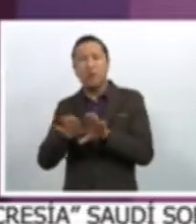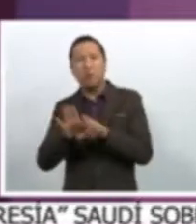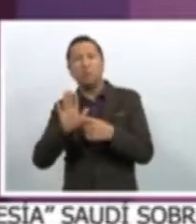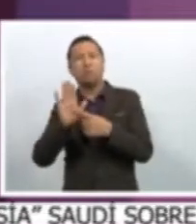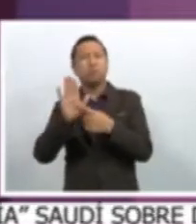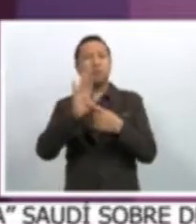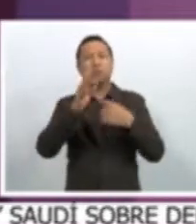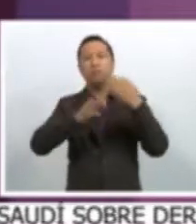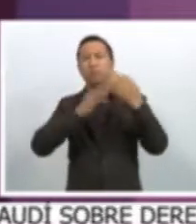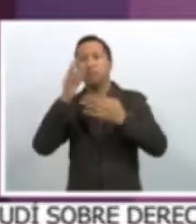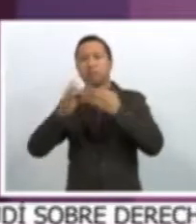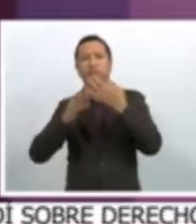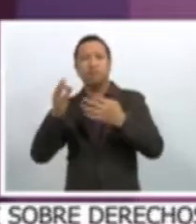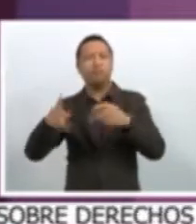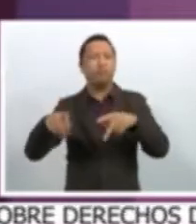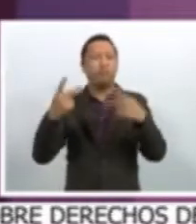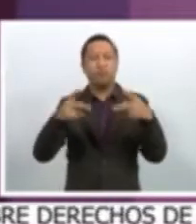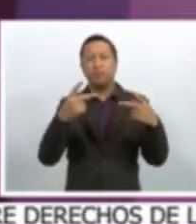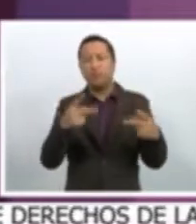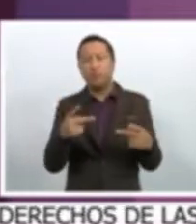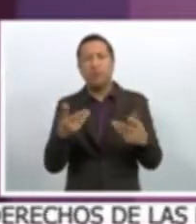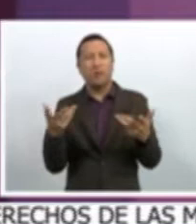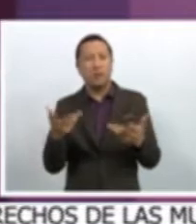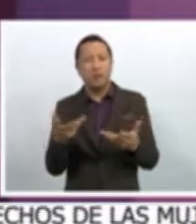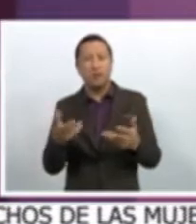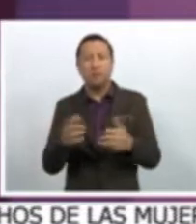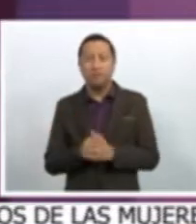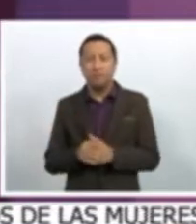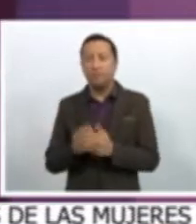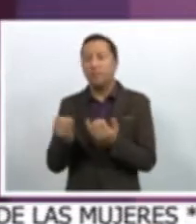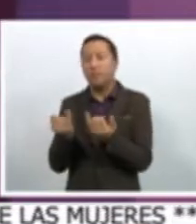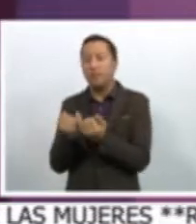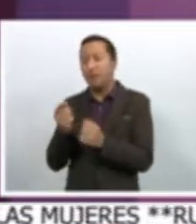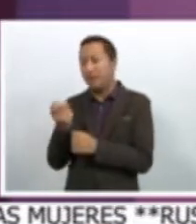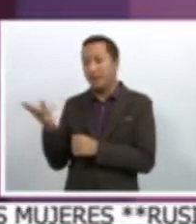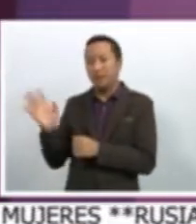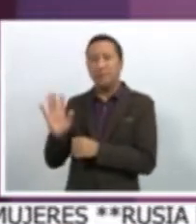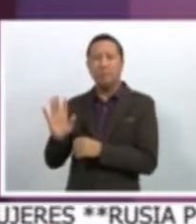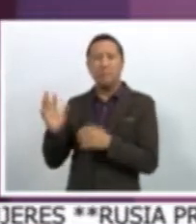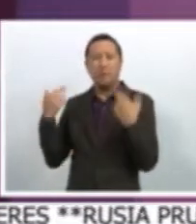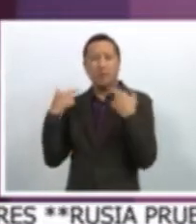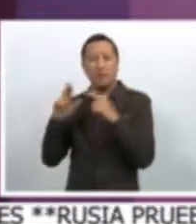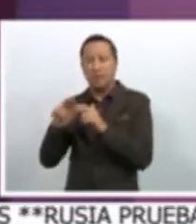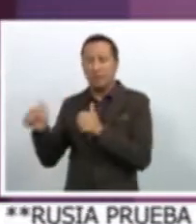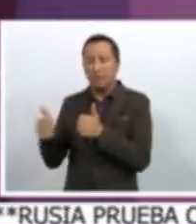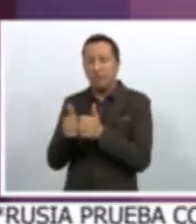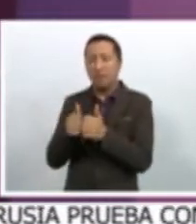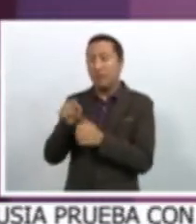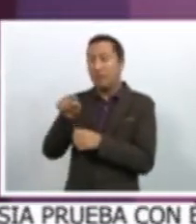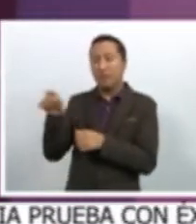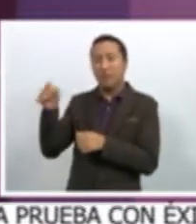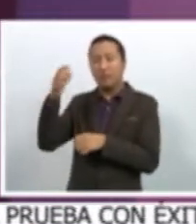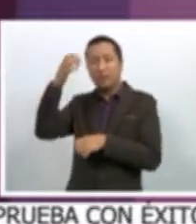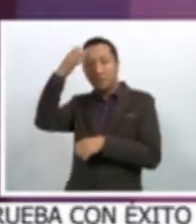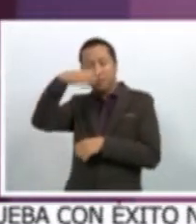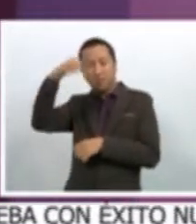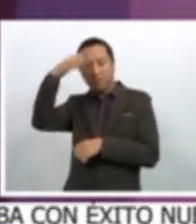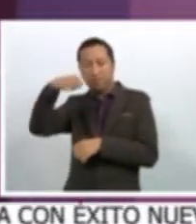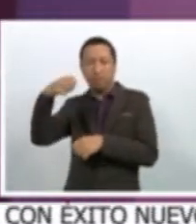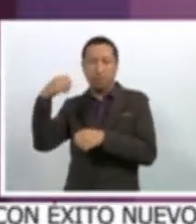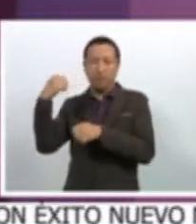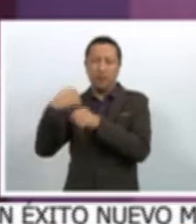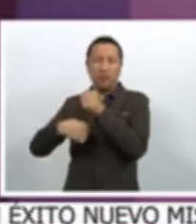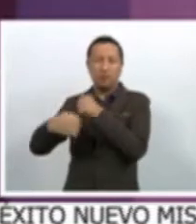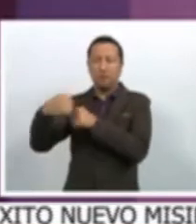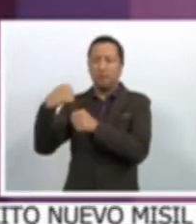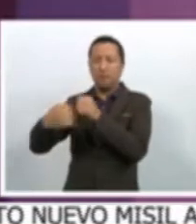tecnológico, el acompañamiento también de los mentores, el acompañamiento que tienes ya con empresarios que tienen muchísimos años recorridos, les está